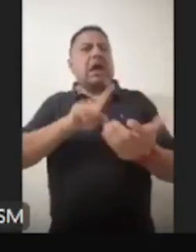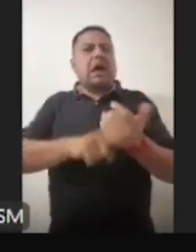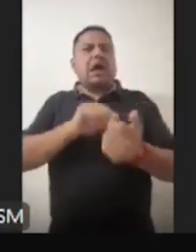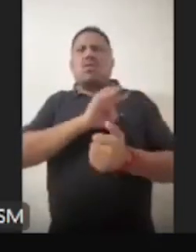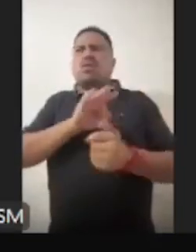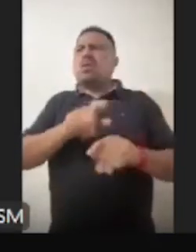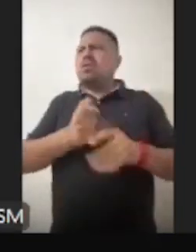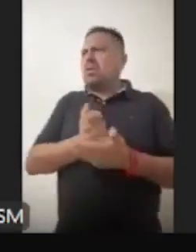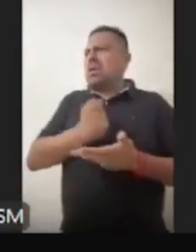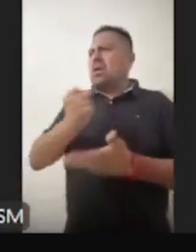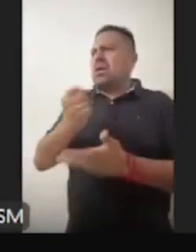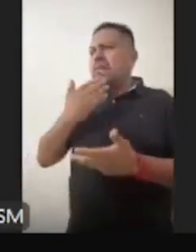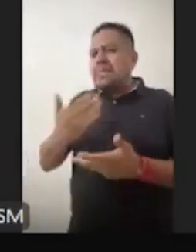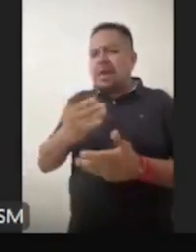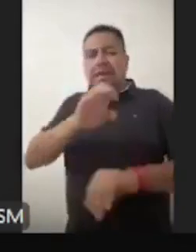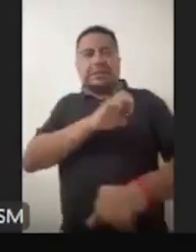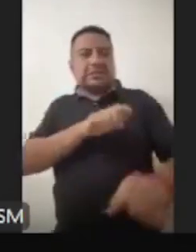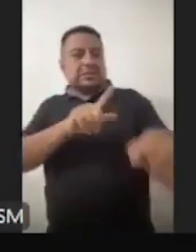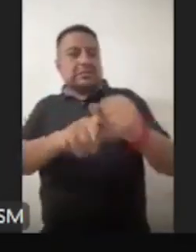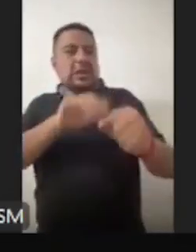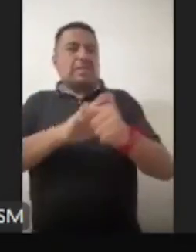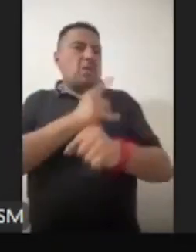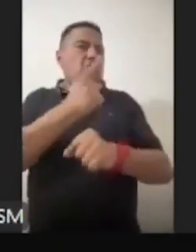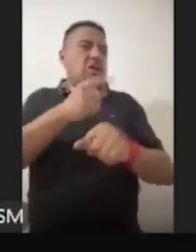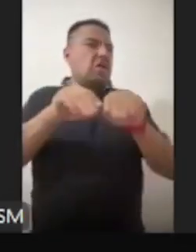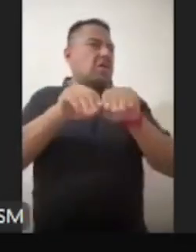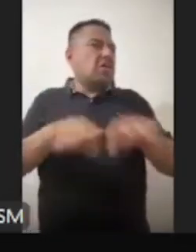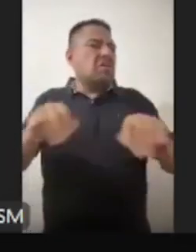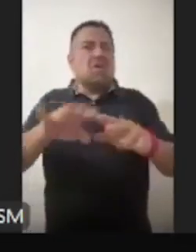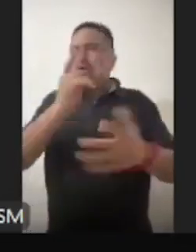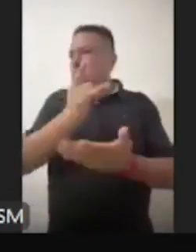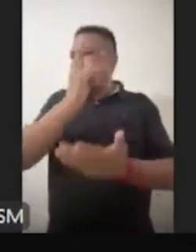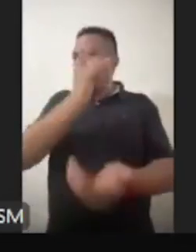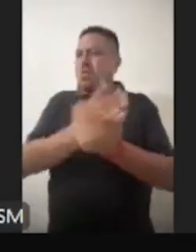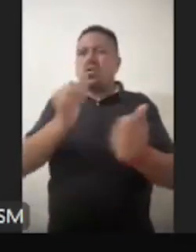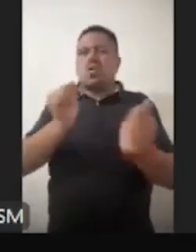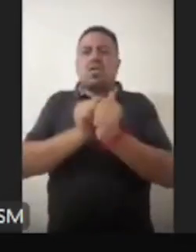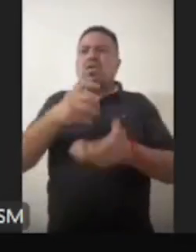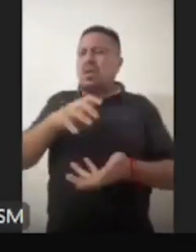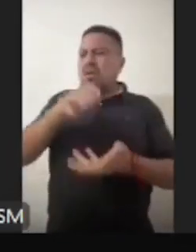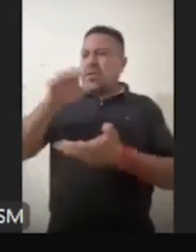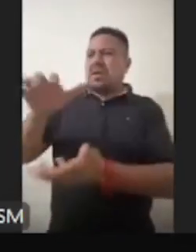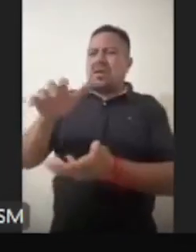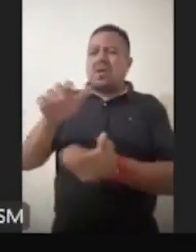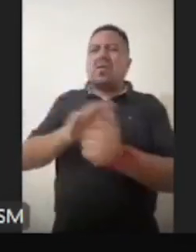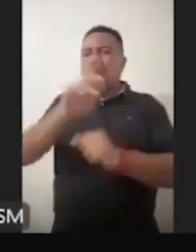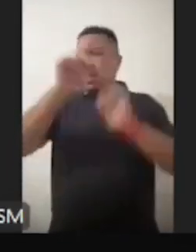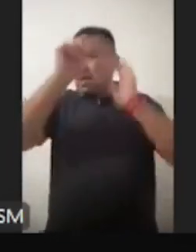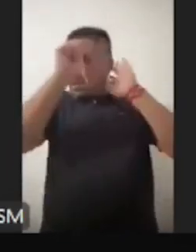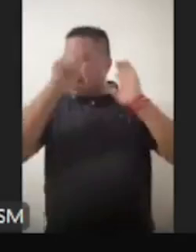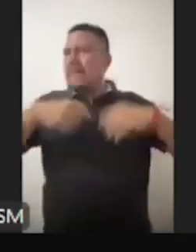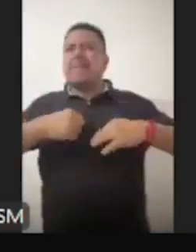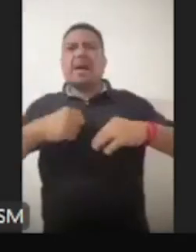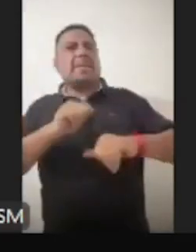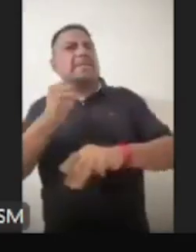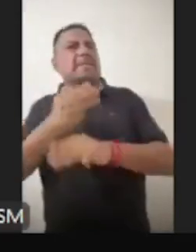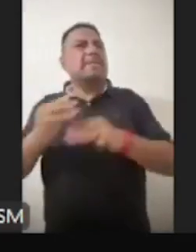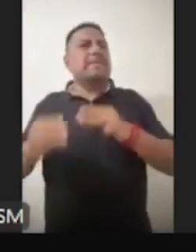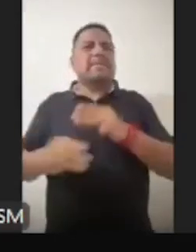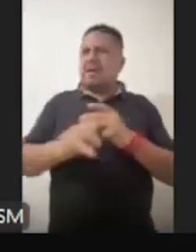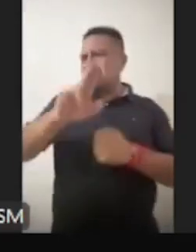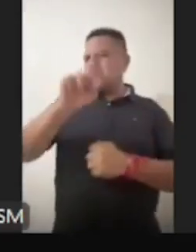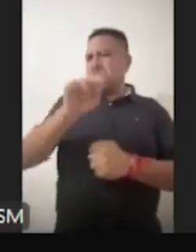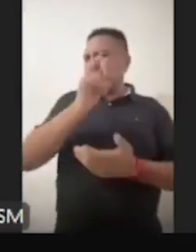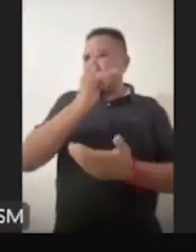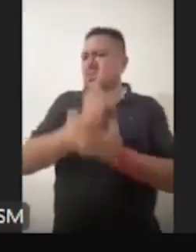campaña, especialmente porque la campaña no se basa únicamente en entregar a los simpatizantes gorras, playeras y demás material de propaganda, sino